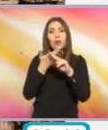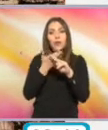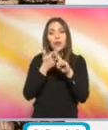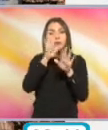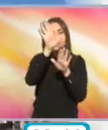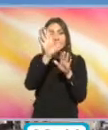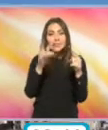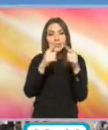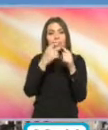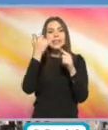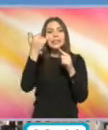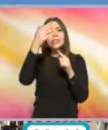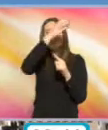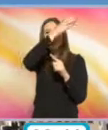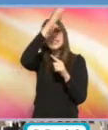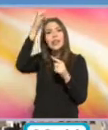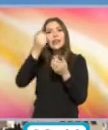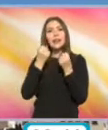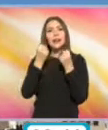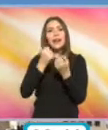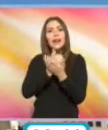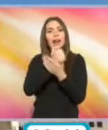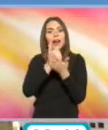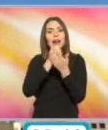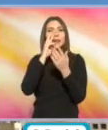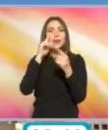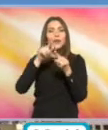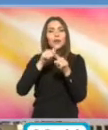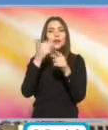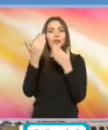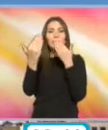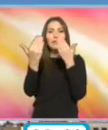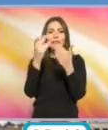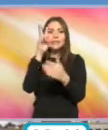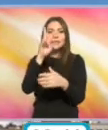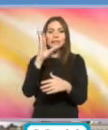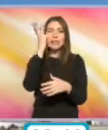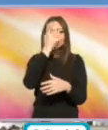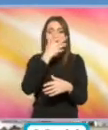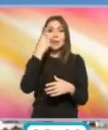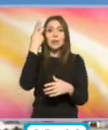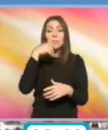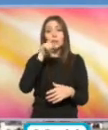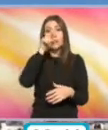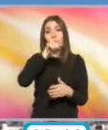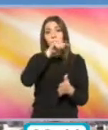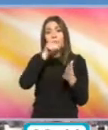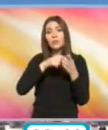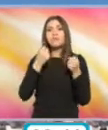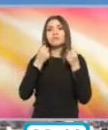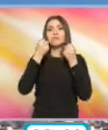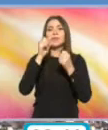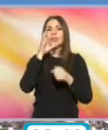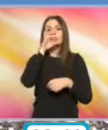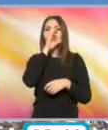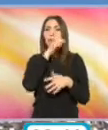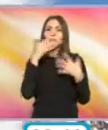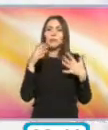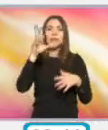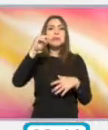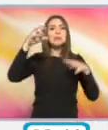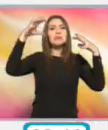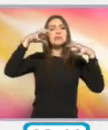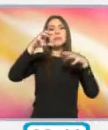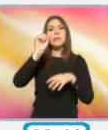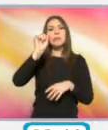más rosa Más porque todavía. se moja la cantera. Lástima que no llueve tanto. Sí, Hace pero calorón. bueno, hace un calorón. problema, exacto, la sequía, Eso sí, pero hace es un muy calorón.